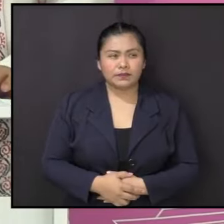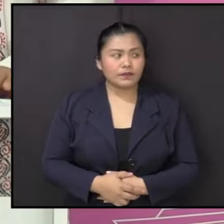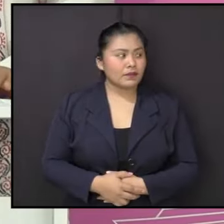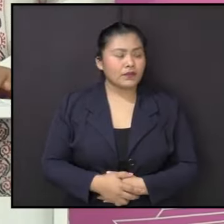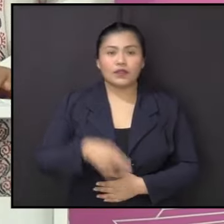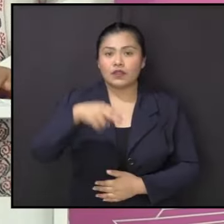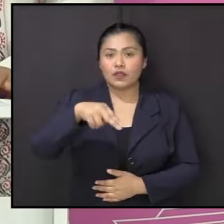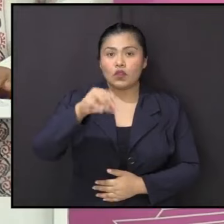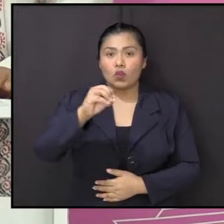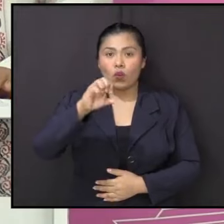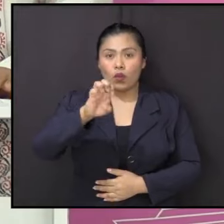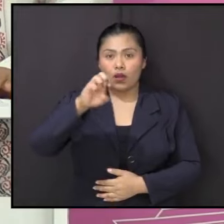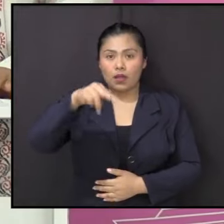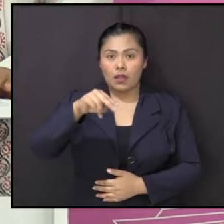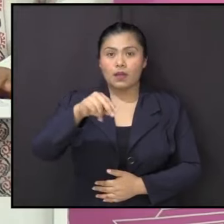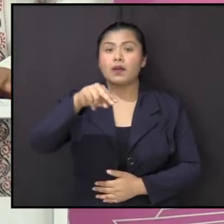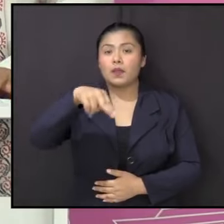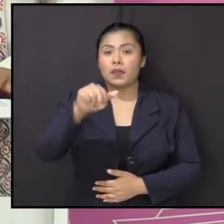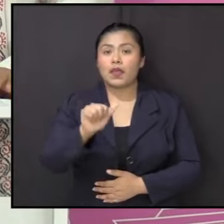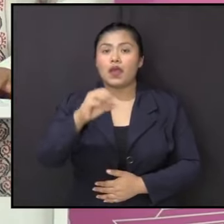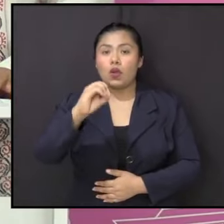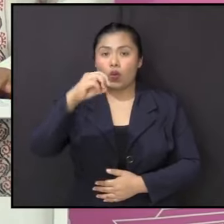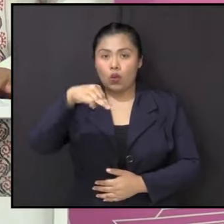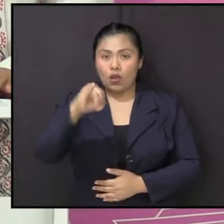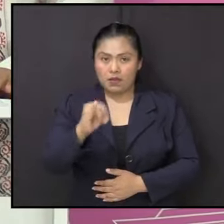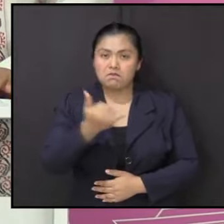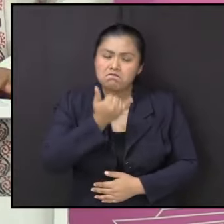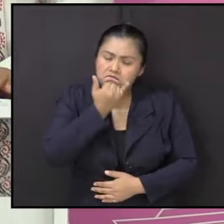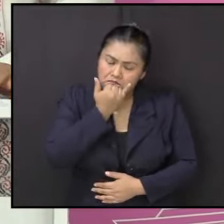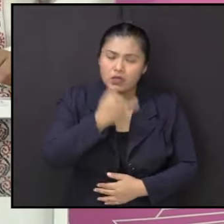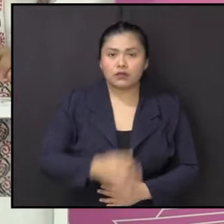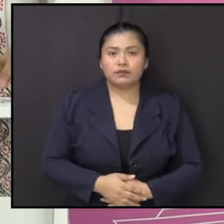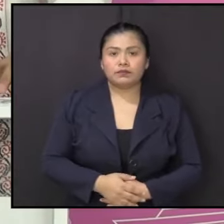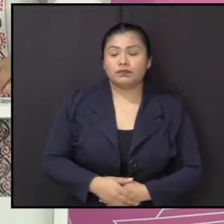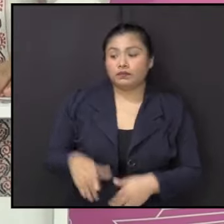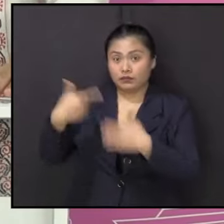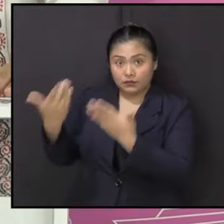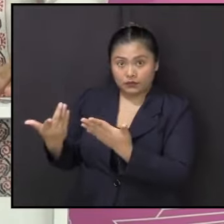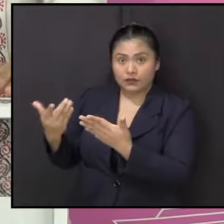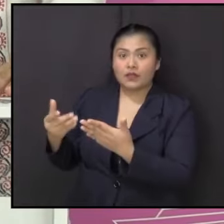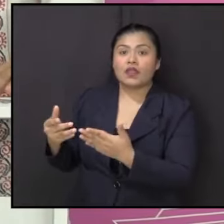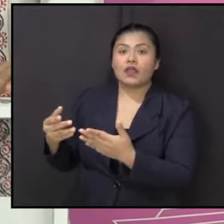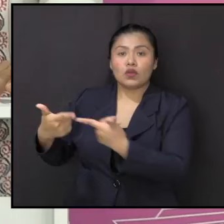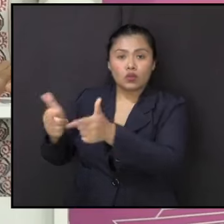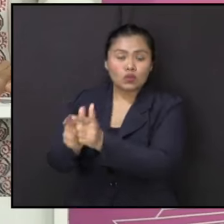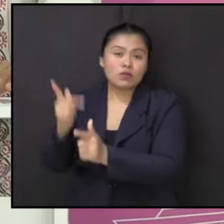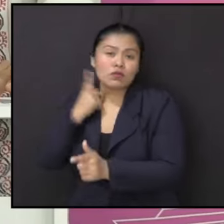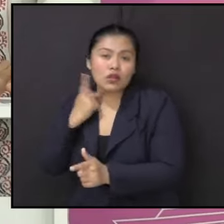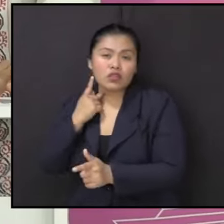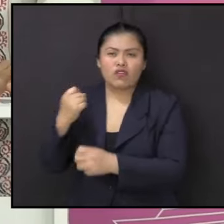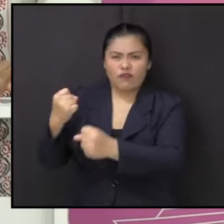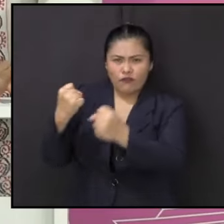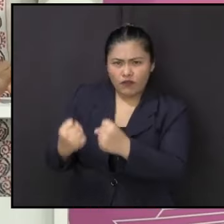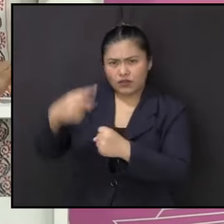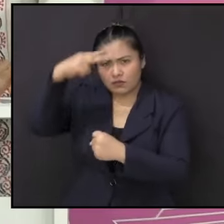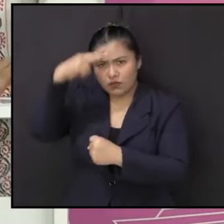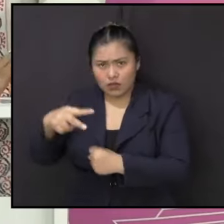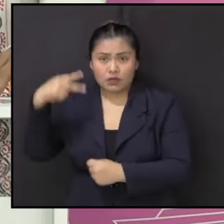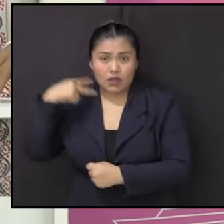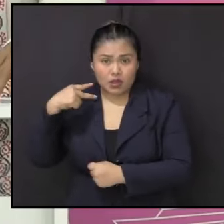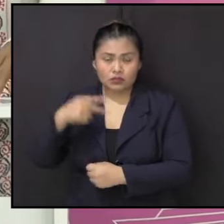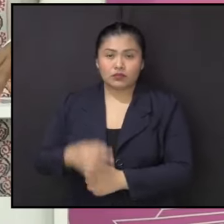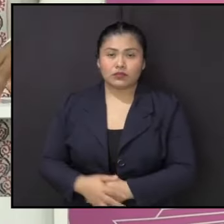Naomi. Naomi, perdón. Candidata Fuerza por México Veracruz, Yara Teresa Villalpando Berumen. Muchas